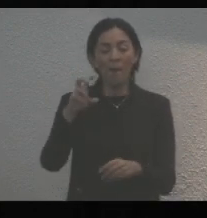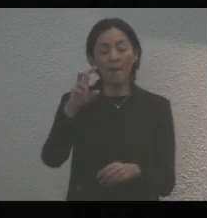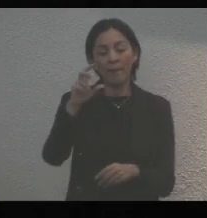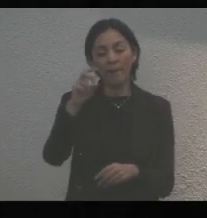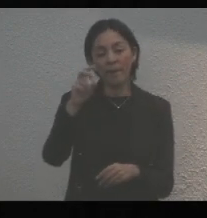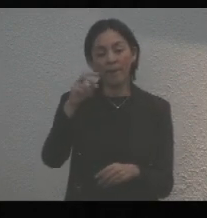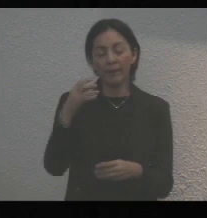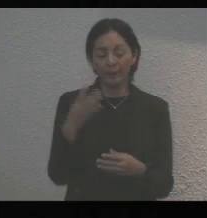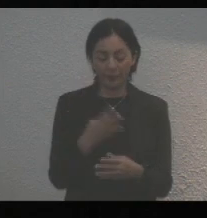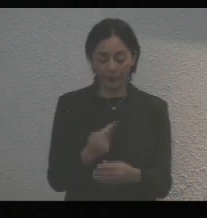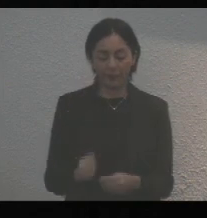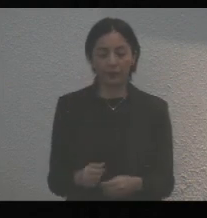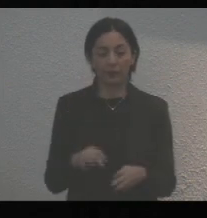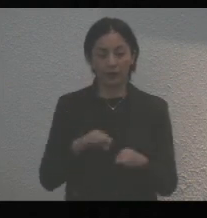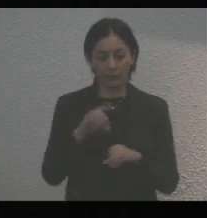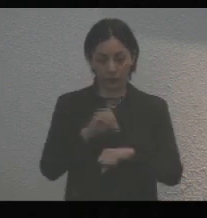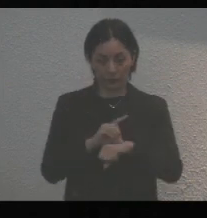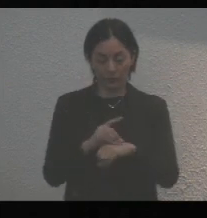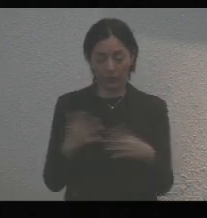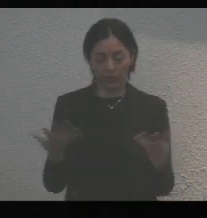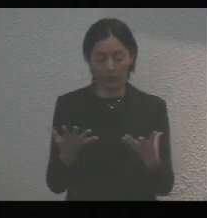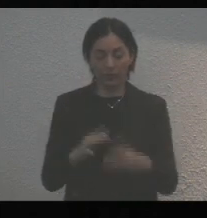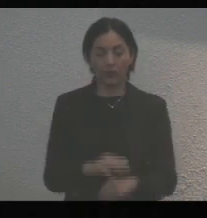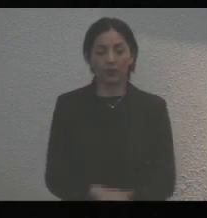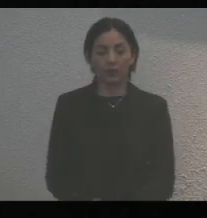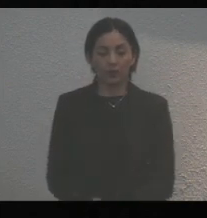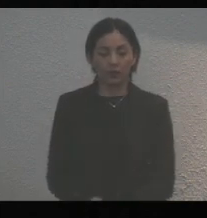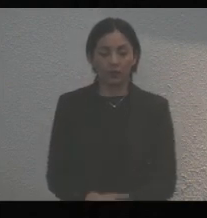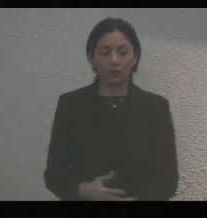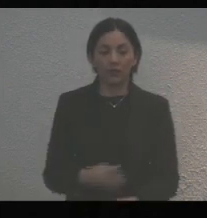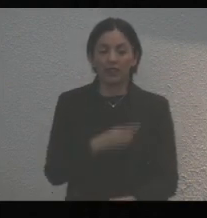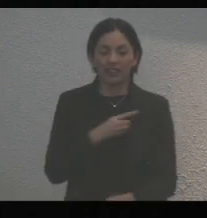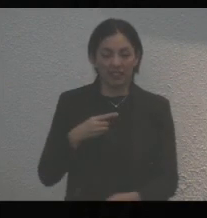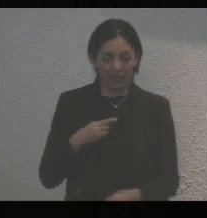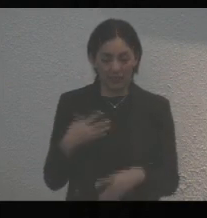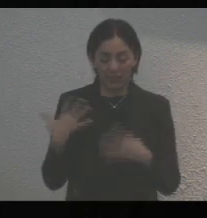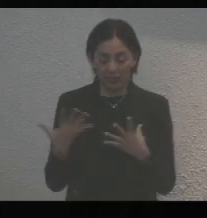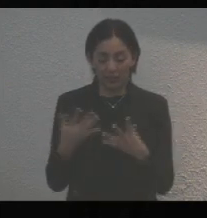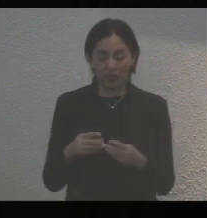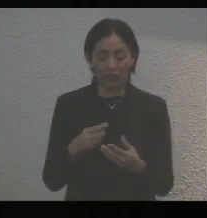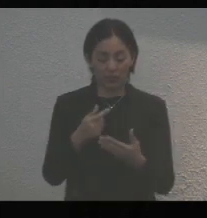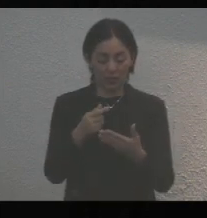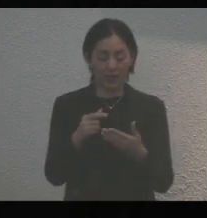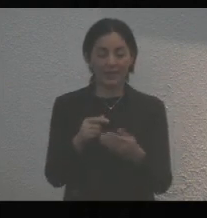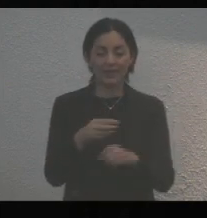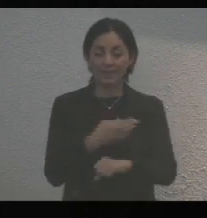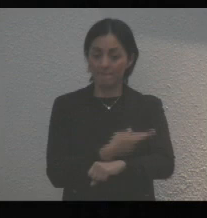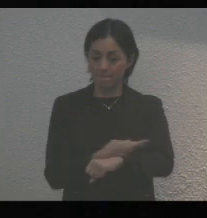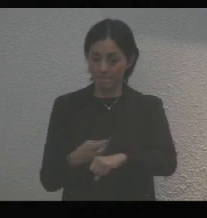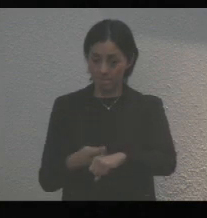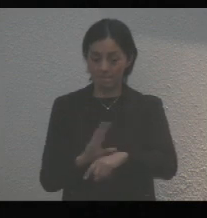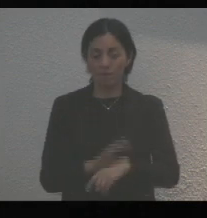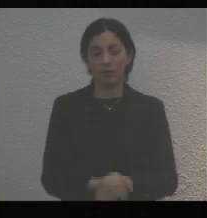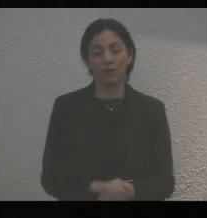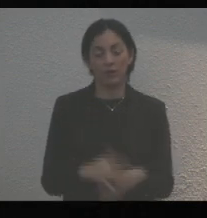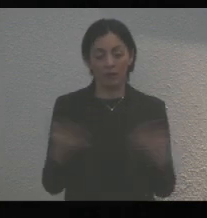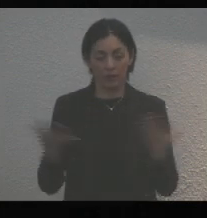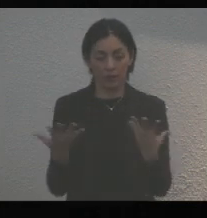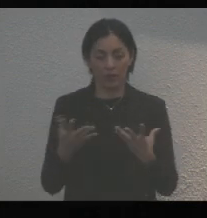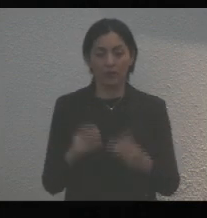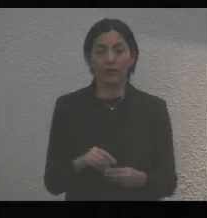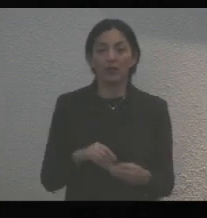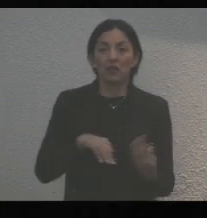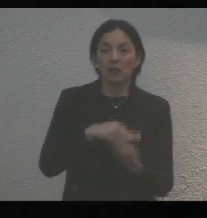días hábiles posteriores a su instalación, deberá expedir su propio reglamento en el que se establecerá